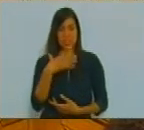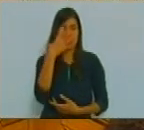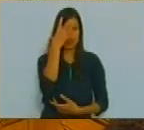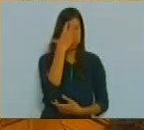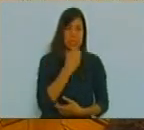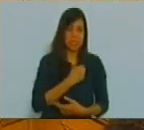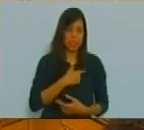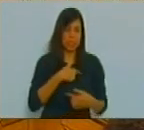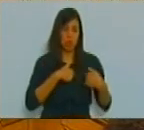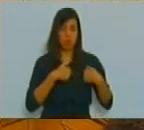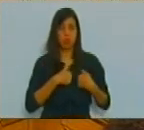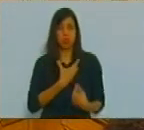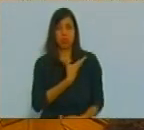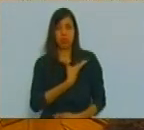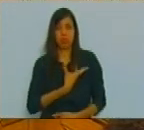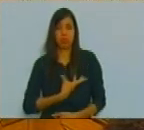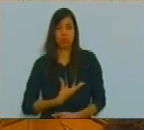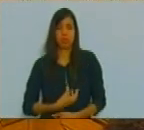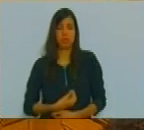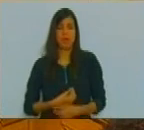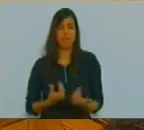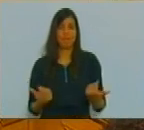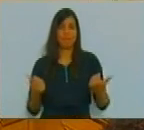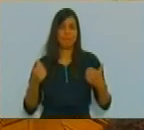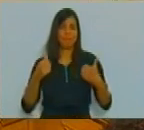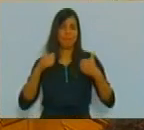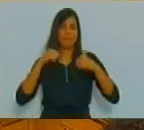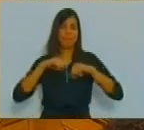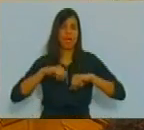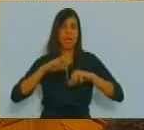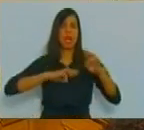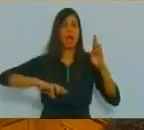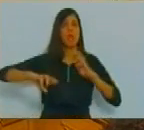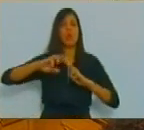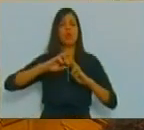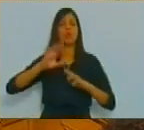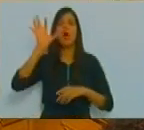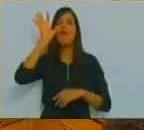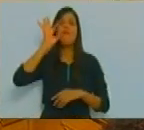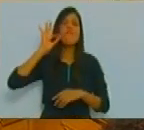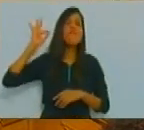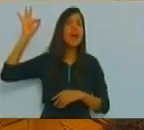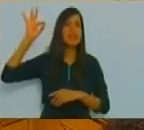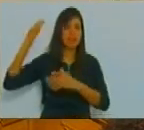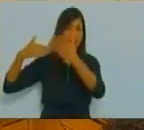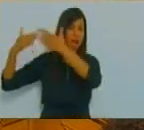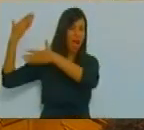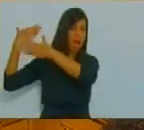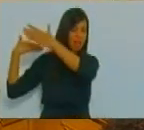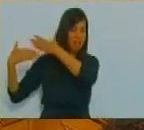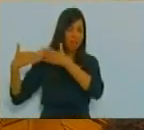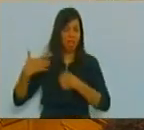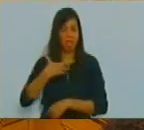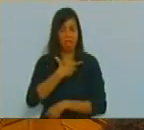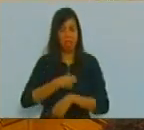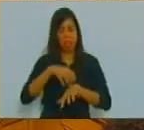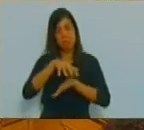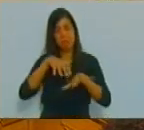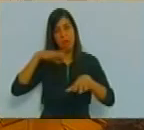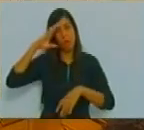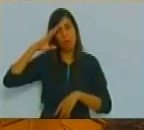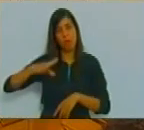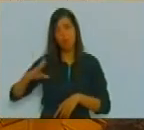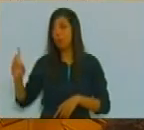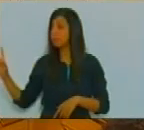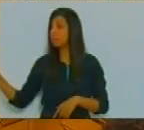desmoralizado por el fracaso de la revolución francesa le llegó el obispo